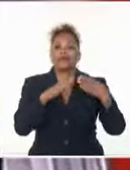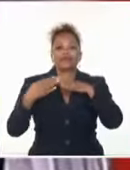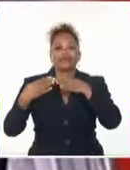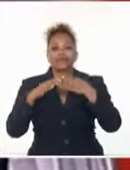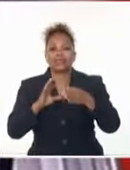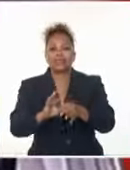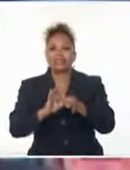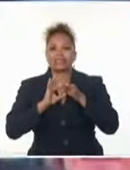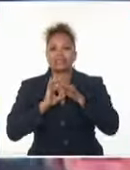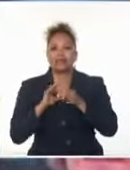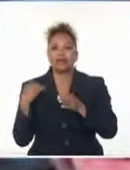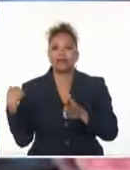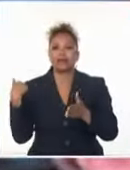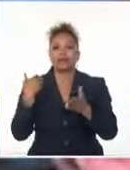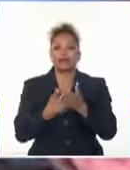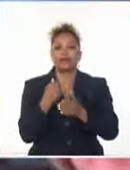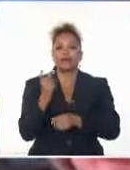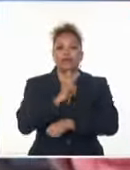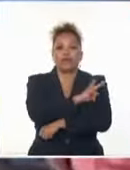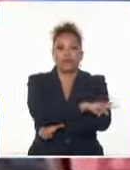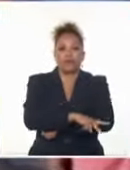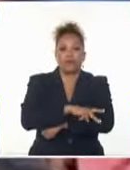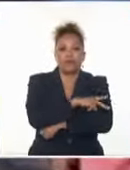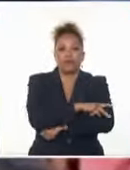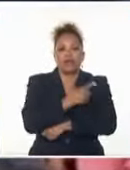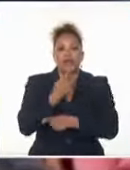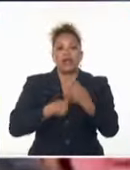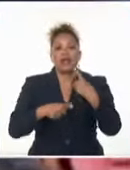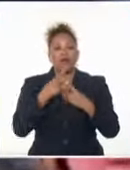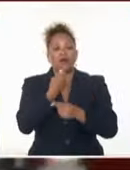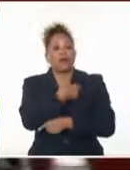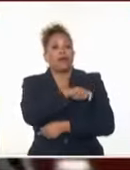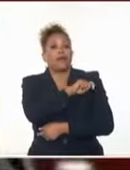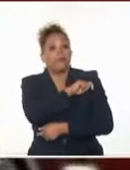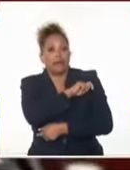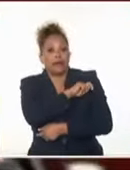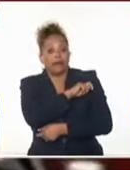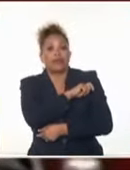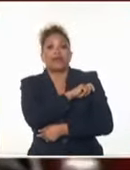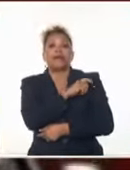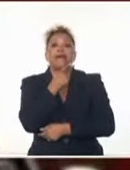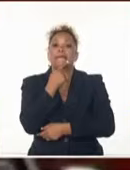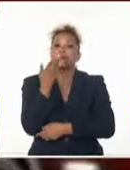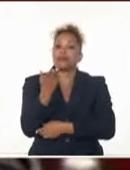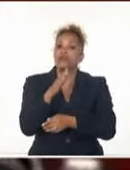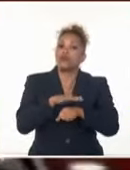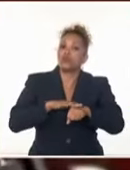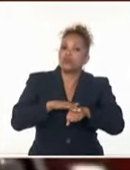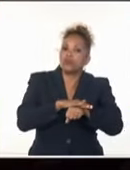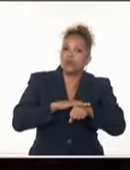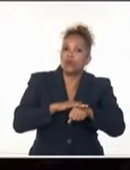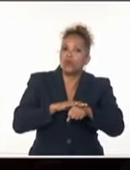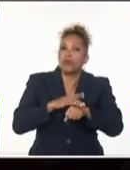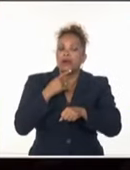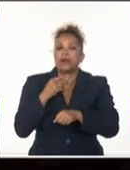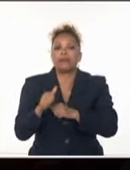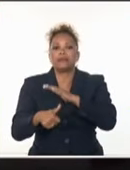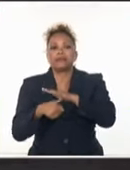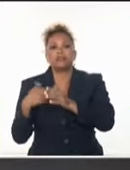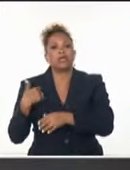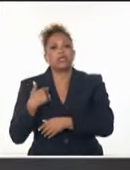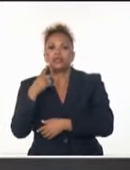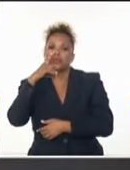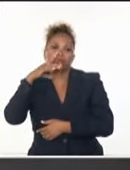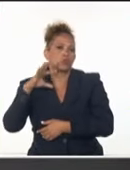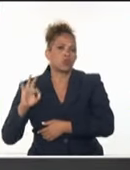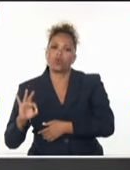han enfrentado ambos países. Aunque el gobierno español exigió el pedido de disculpas, Milei se negó. El expresidente de